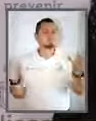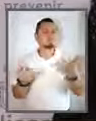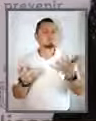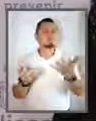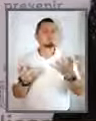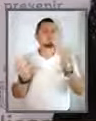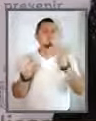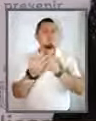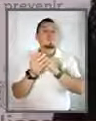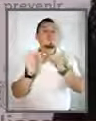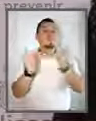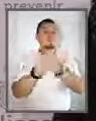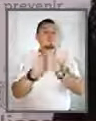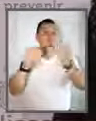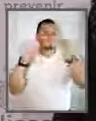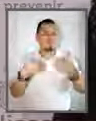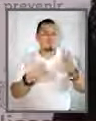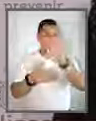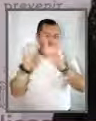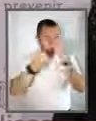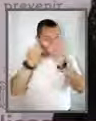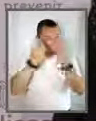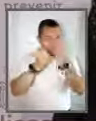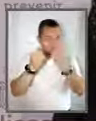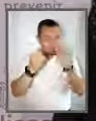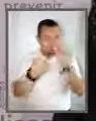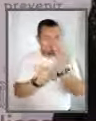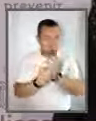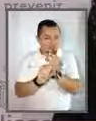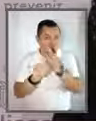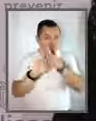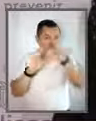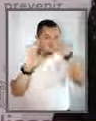un par de revisiones específicamente